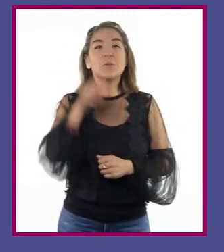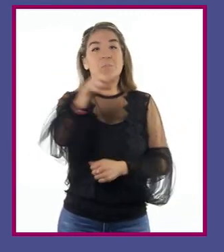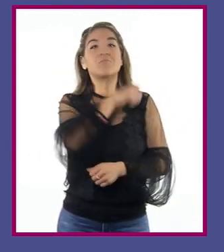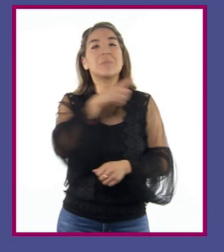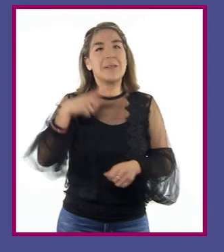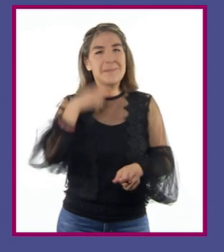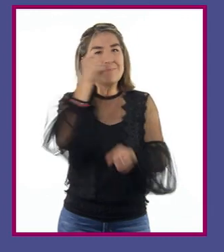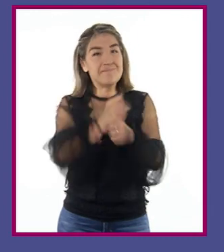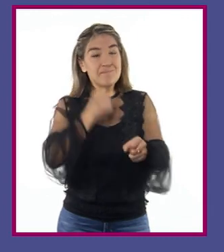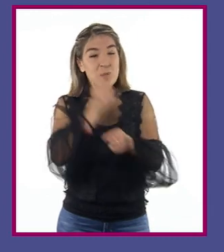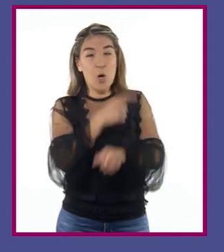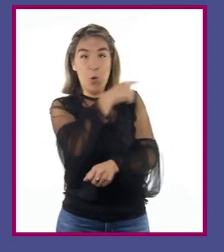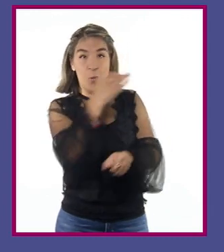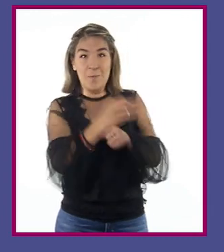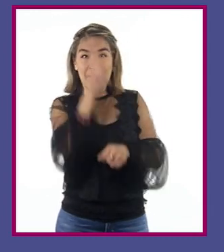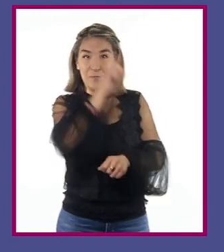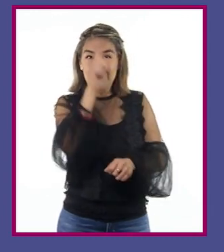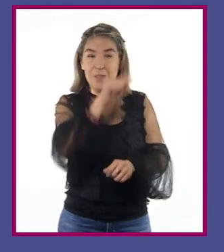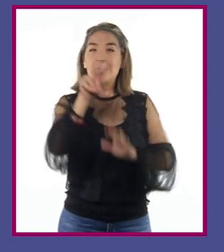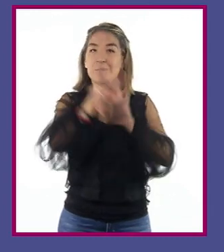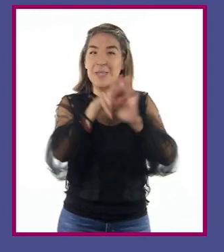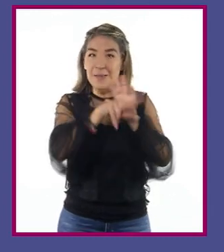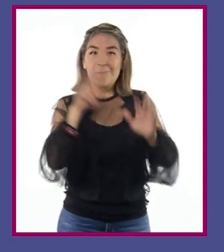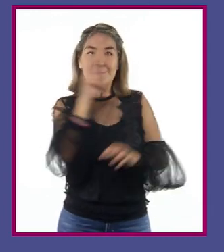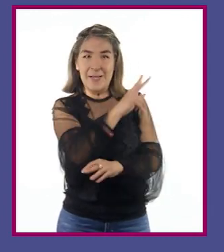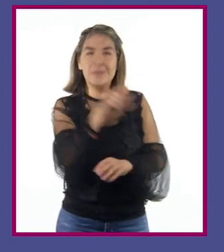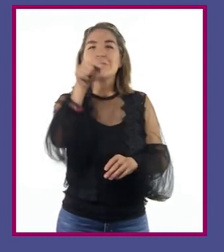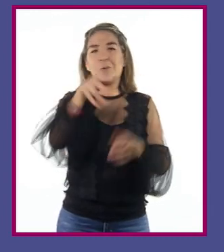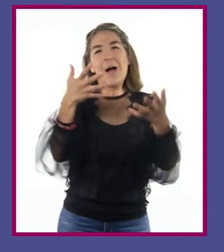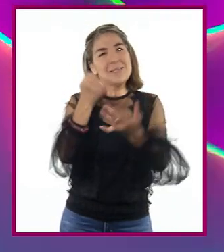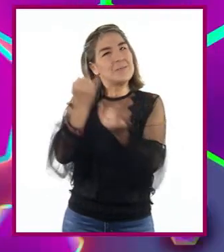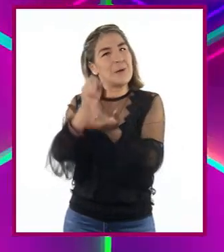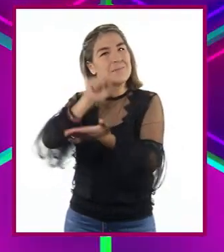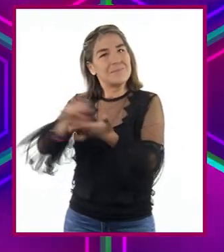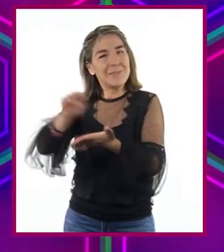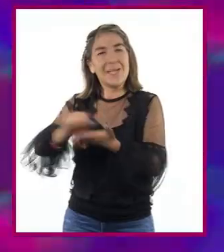las sugerencias de este video cuando necesites redactar una carta.